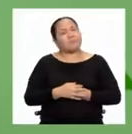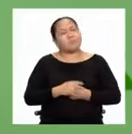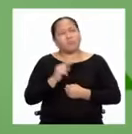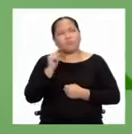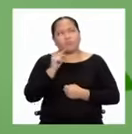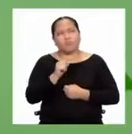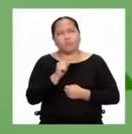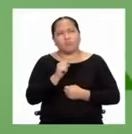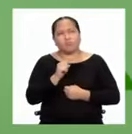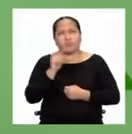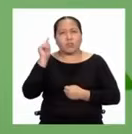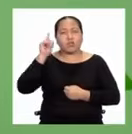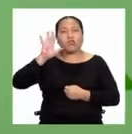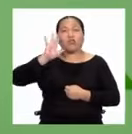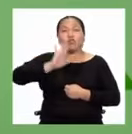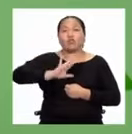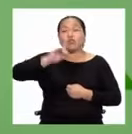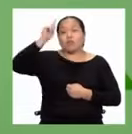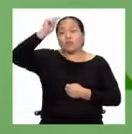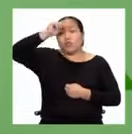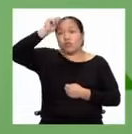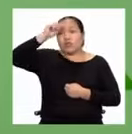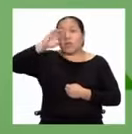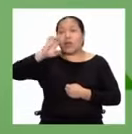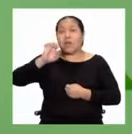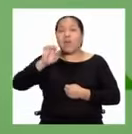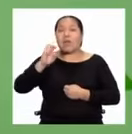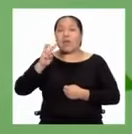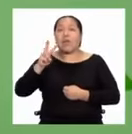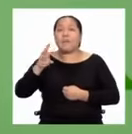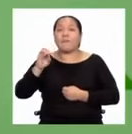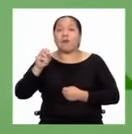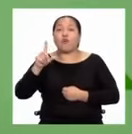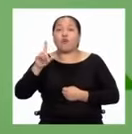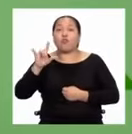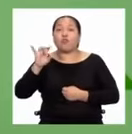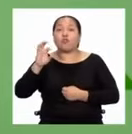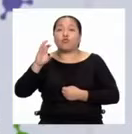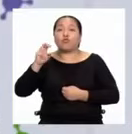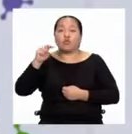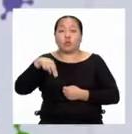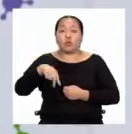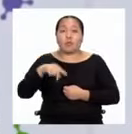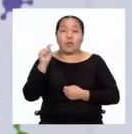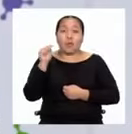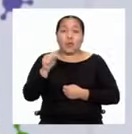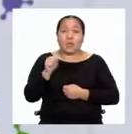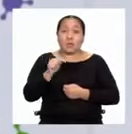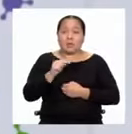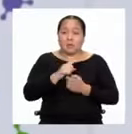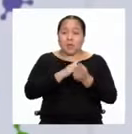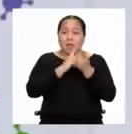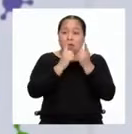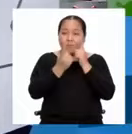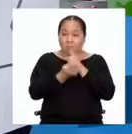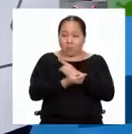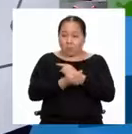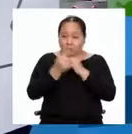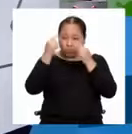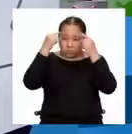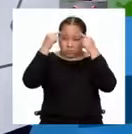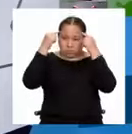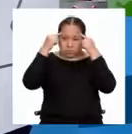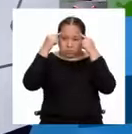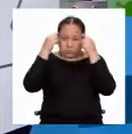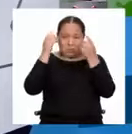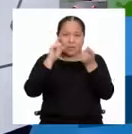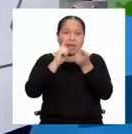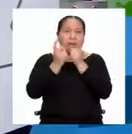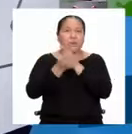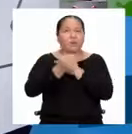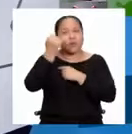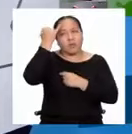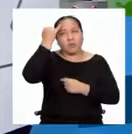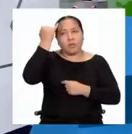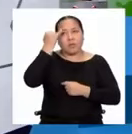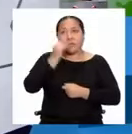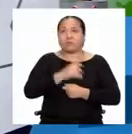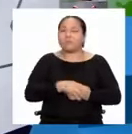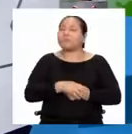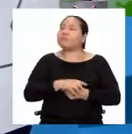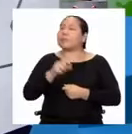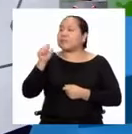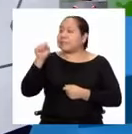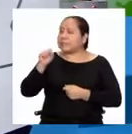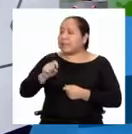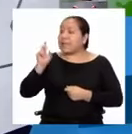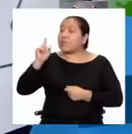Así que con su teoría de la evolución, Charles Darwin hizo remover cerebros y creencias. Bueno, como dicen, sigue